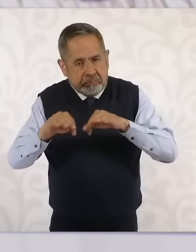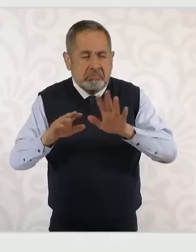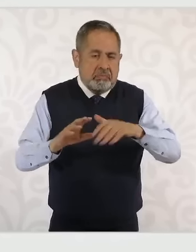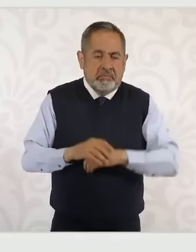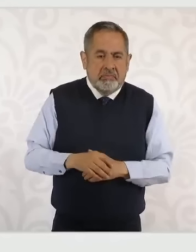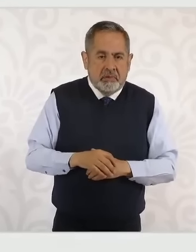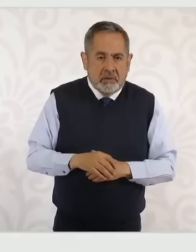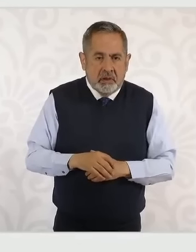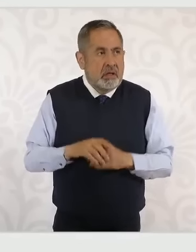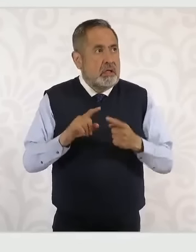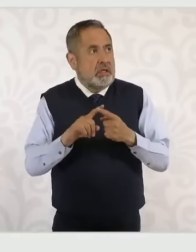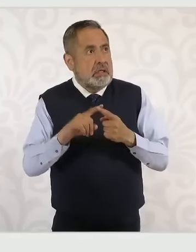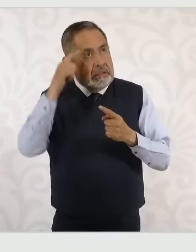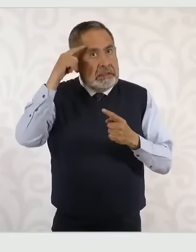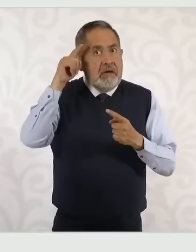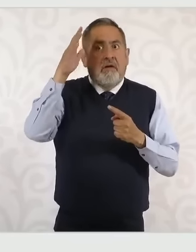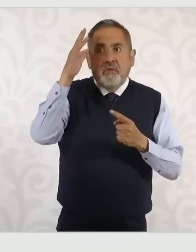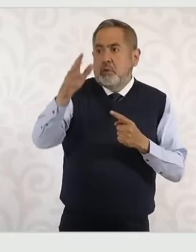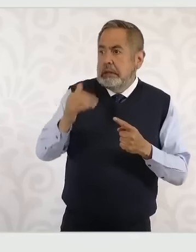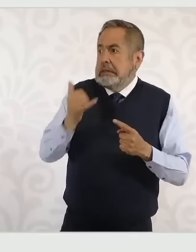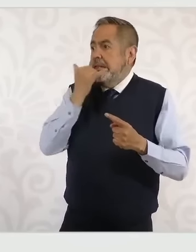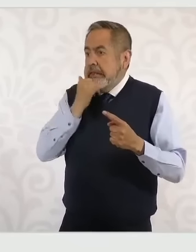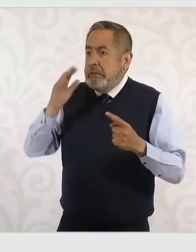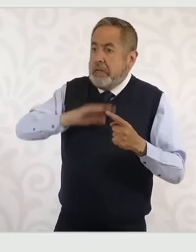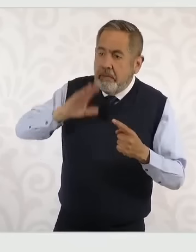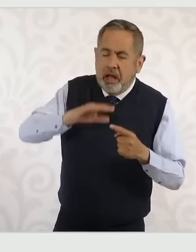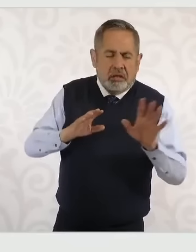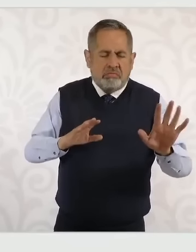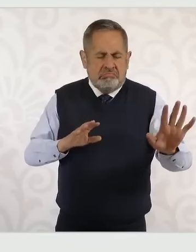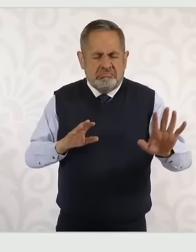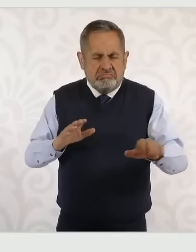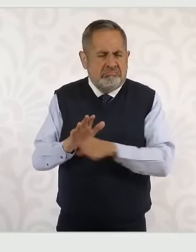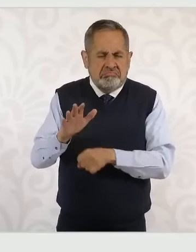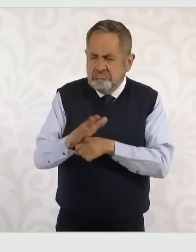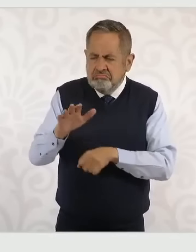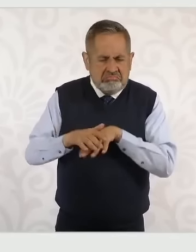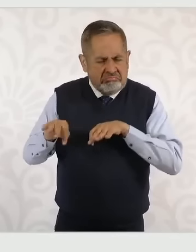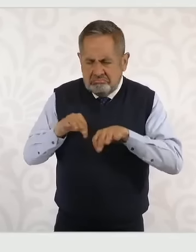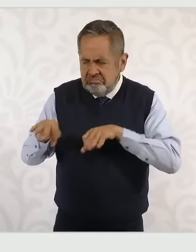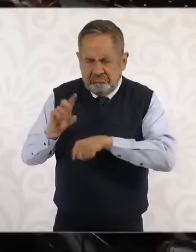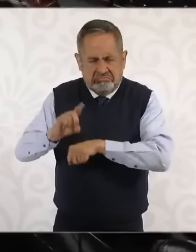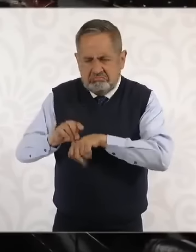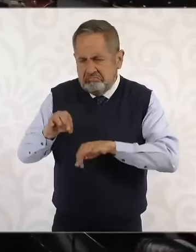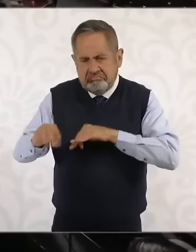más que hablar de otros escenarios, pues decir que estamos trabajando todos los días en ello.